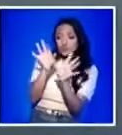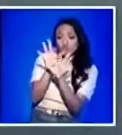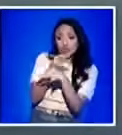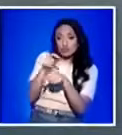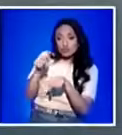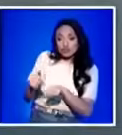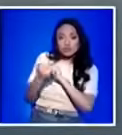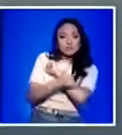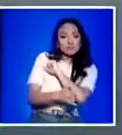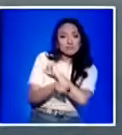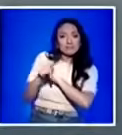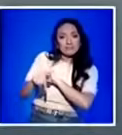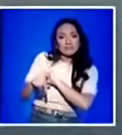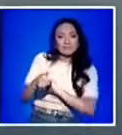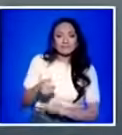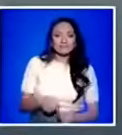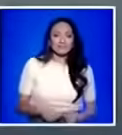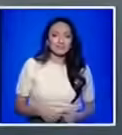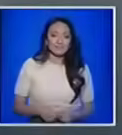país.